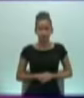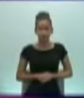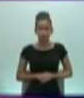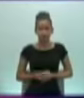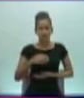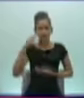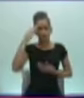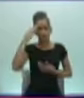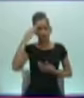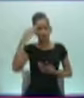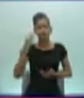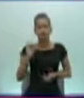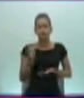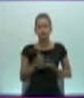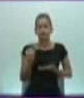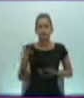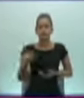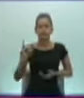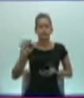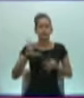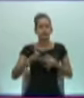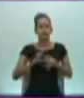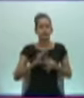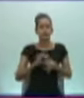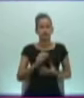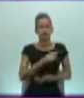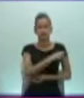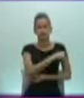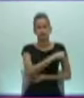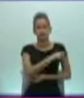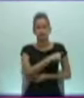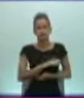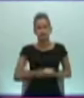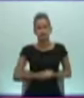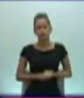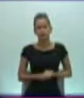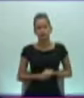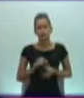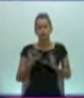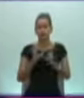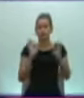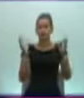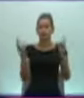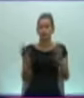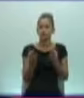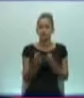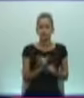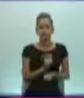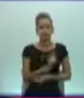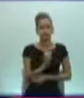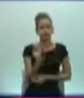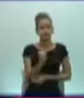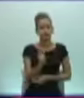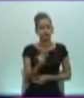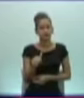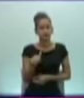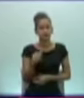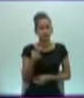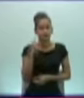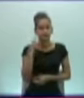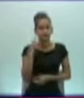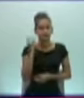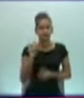Un saludo a todos los alumnos de sexto grado del nivel educativo primaria, los familiares y docentes que también nos acompañan en esta emisión